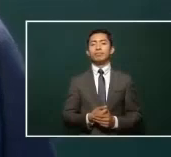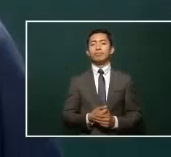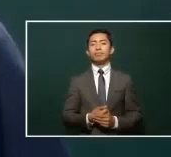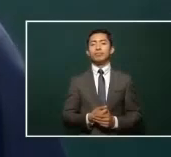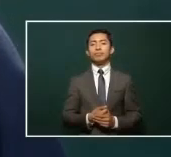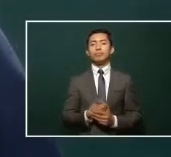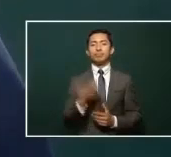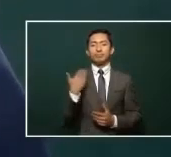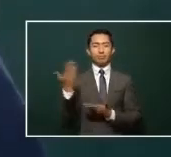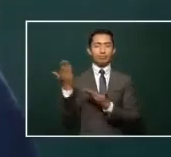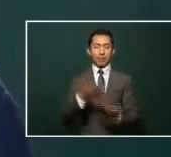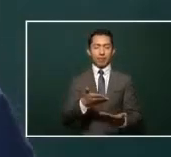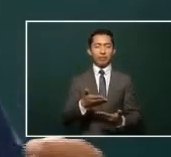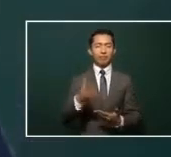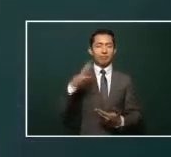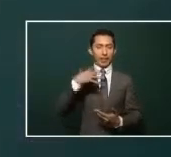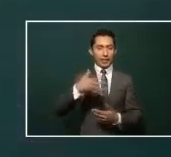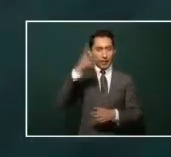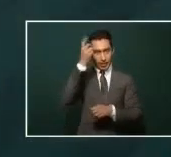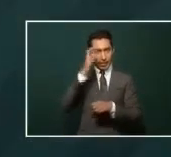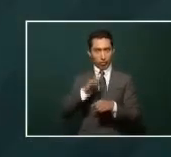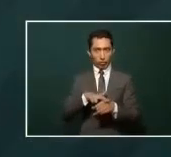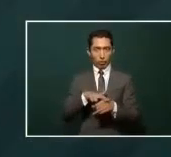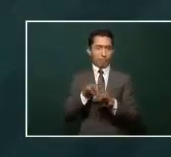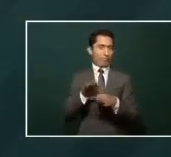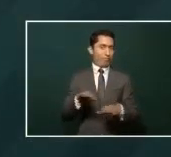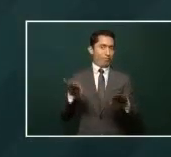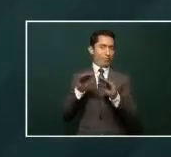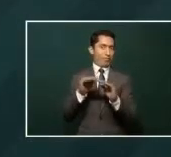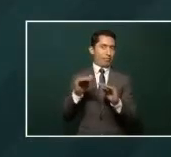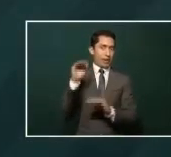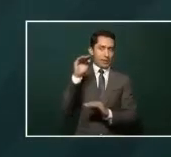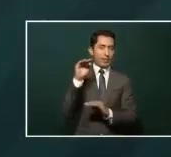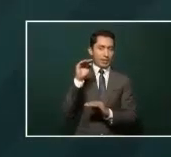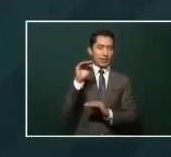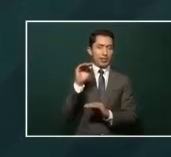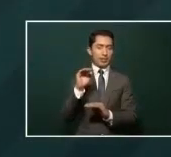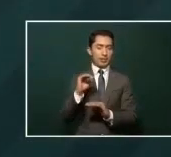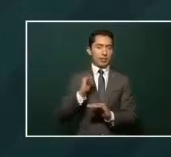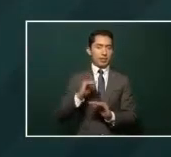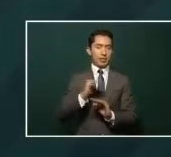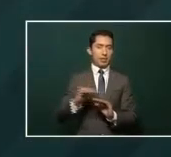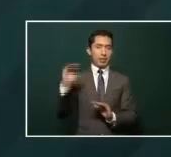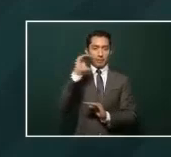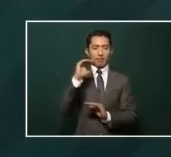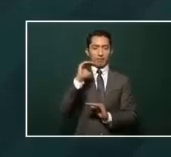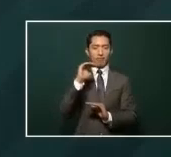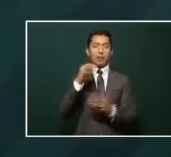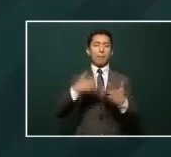gerente director principal de nestlé